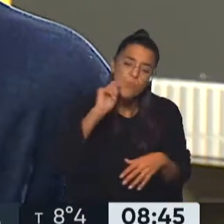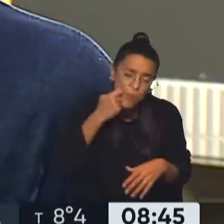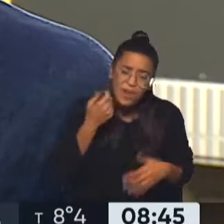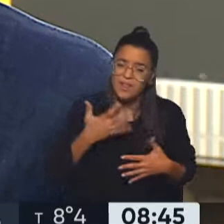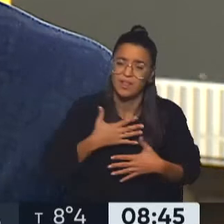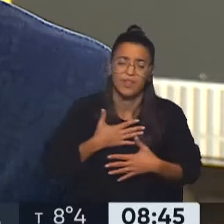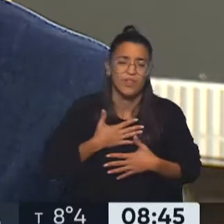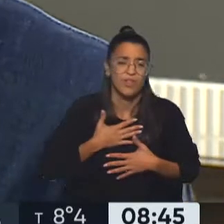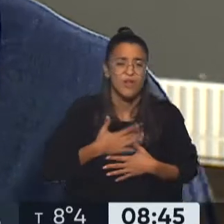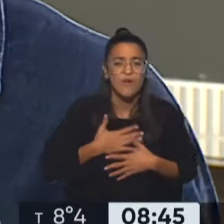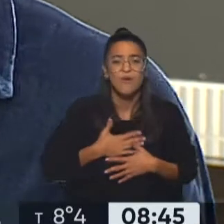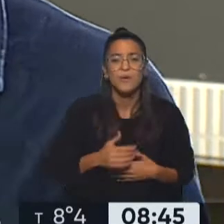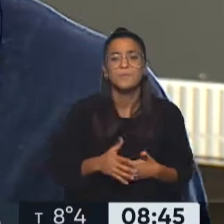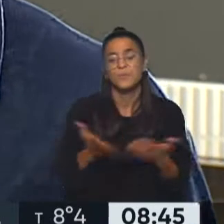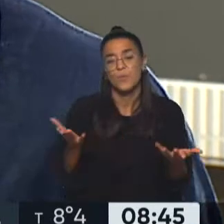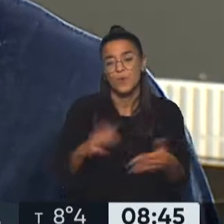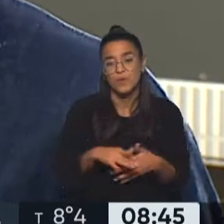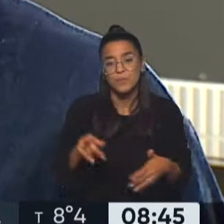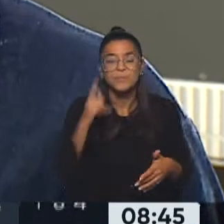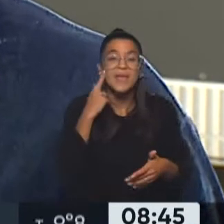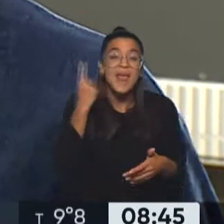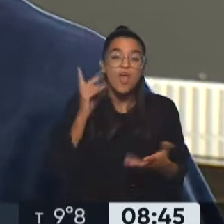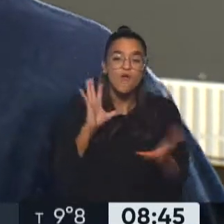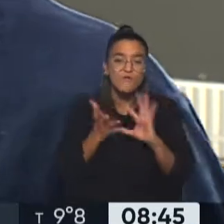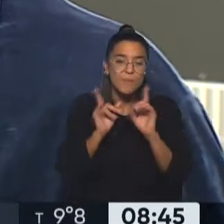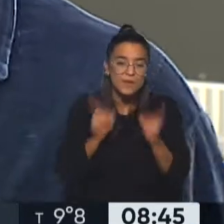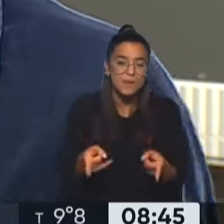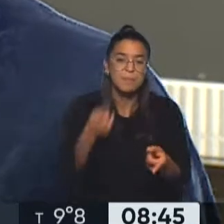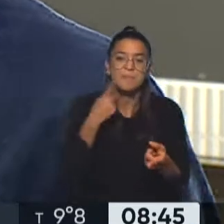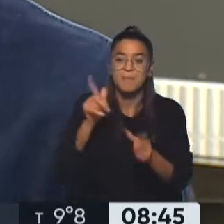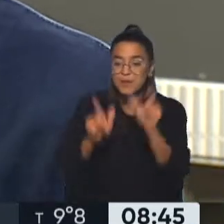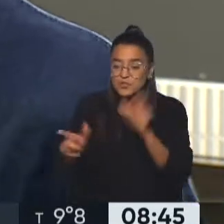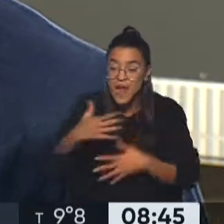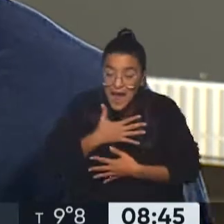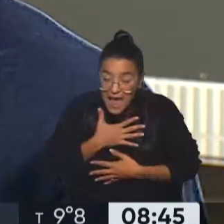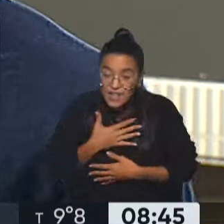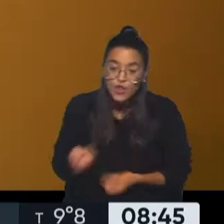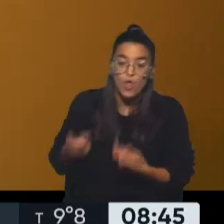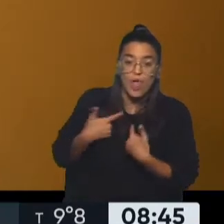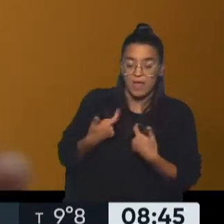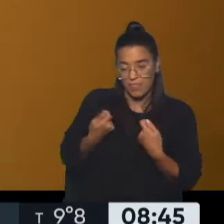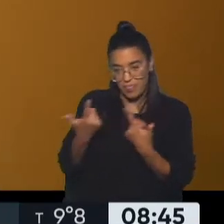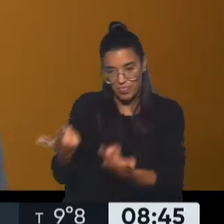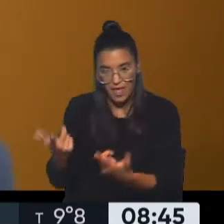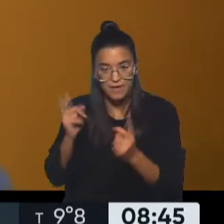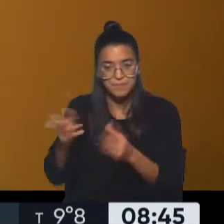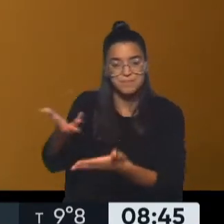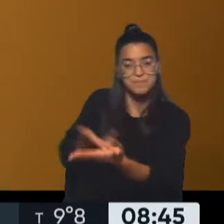lindo y bueno, creo que es un modo también de devolverle a la gente todo el cariño que me dio poder hacer esta función. ¿Cómo